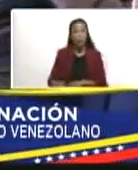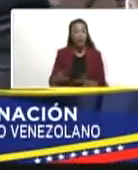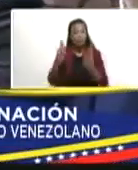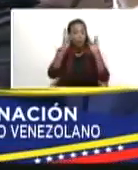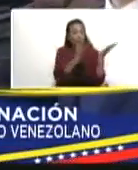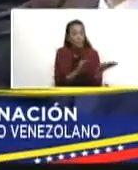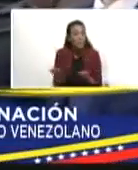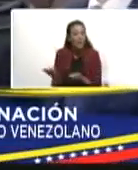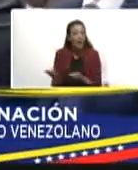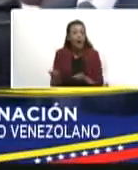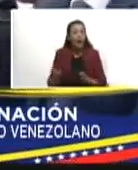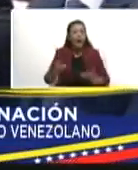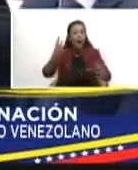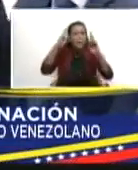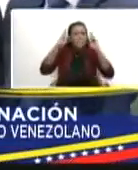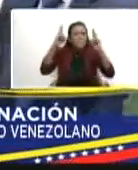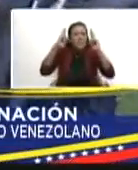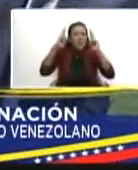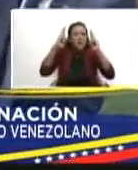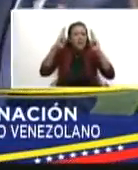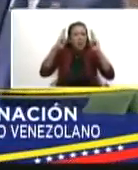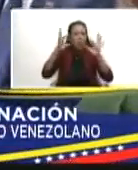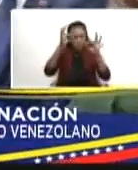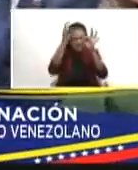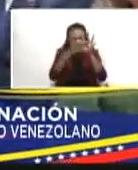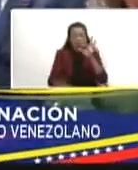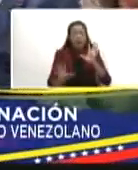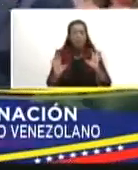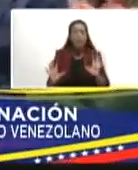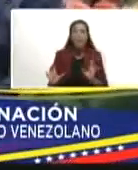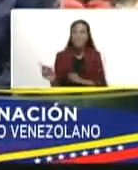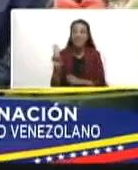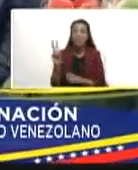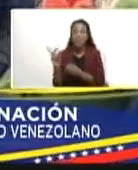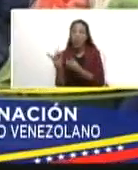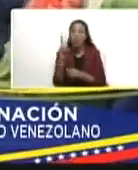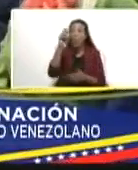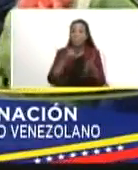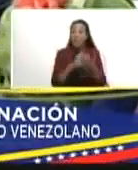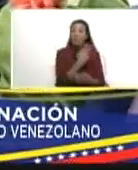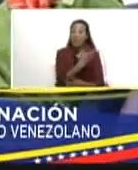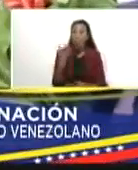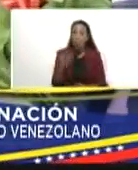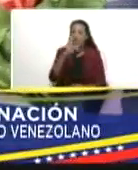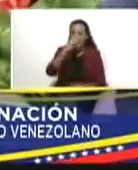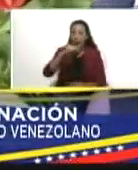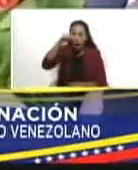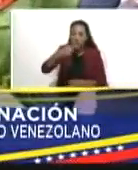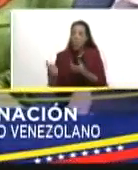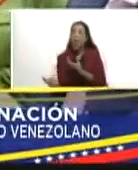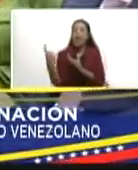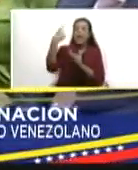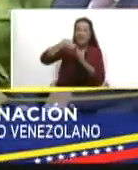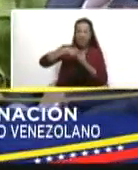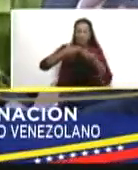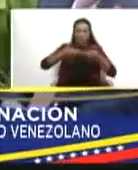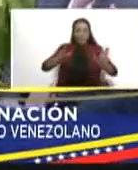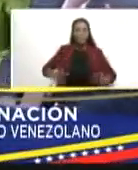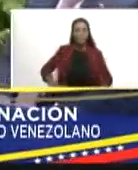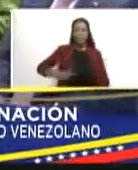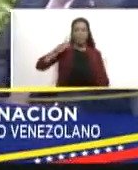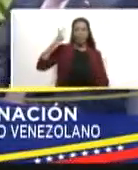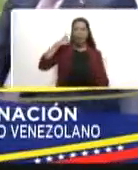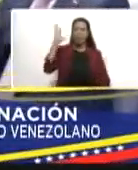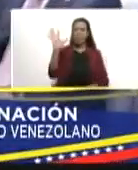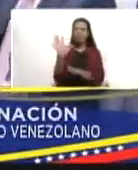y tenemos la aspiración cierta de que Venezuela en el año 2024 ingresa por la puerta grande a los